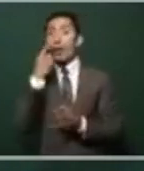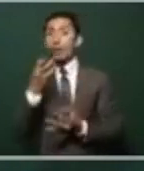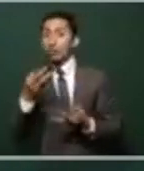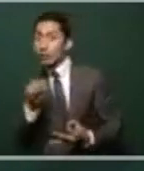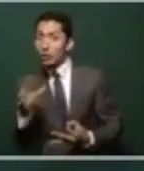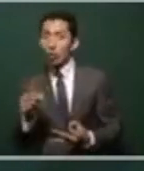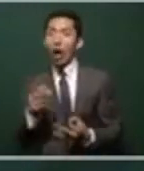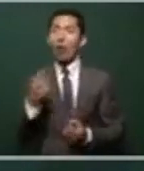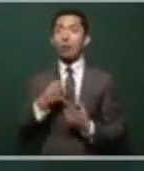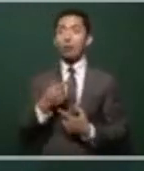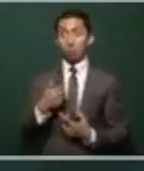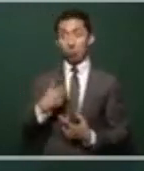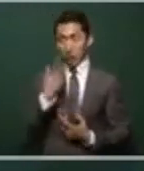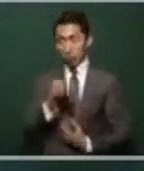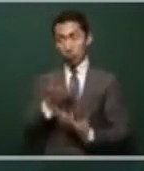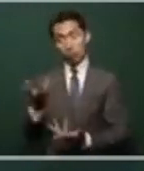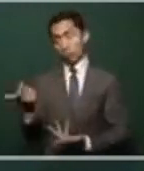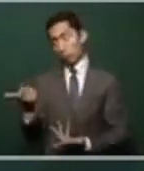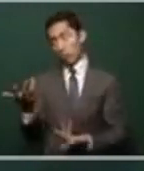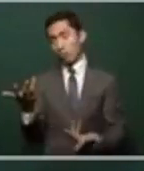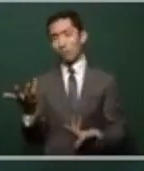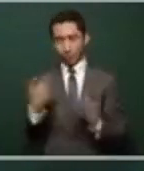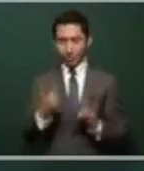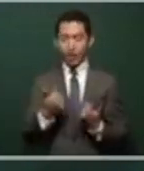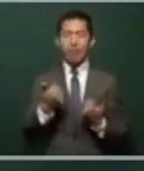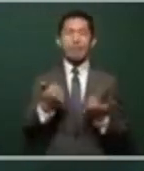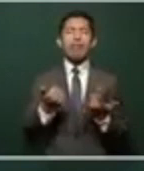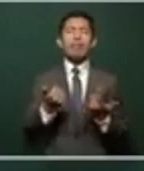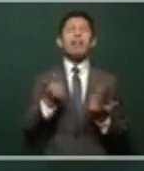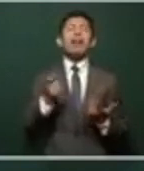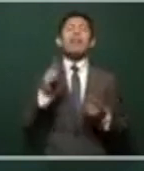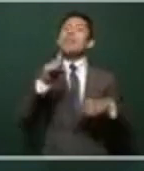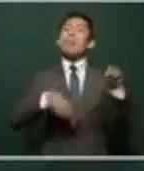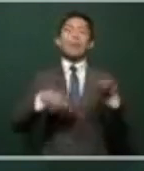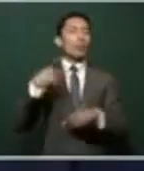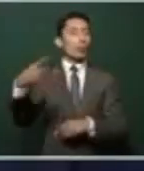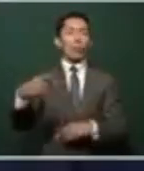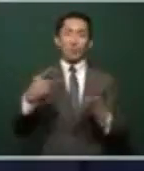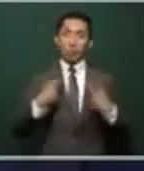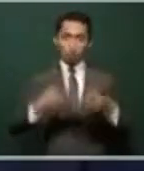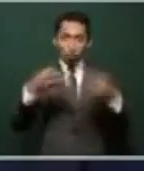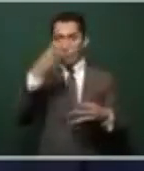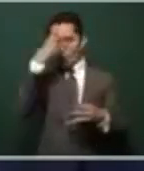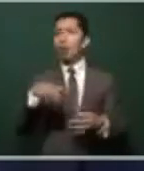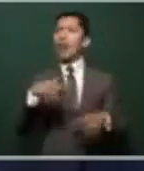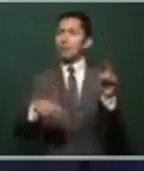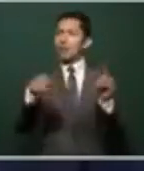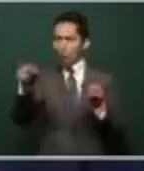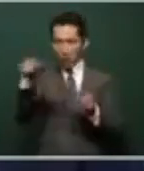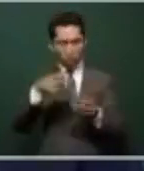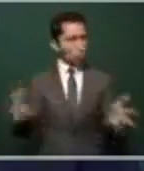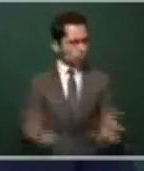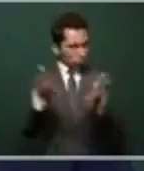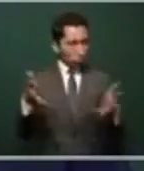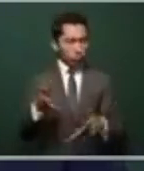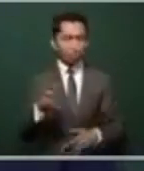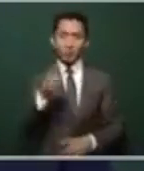O sea, depende de los ciudadanos. Yo estoy muy contento